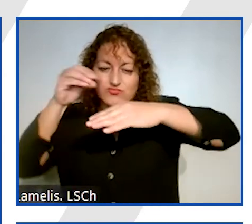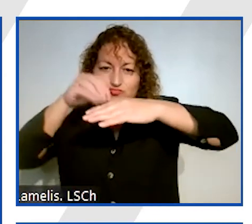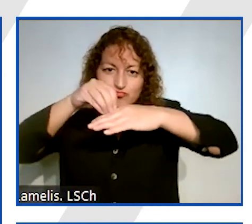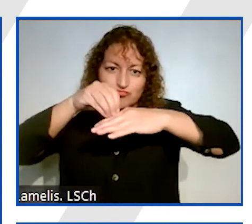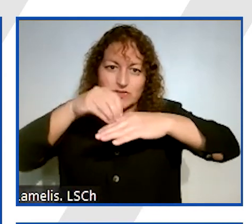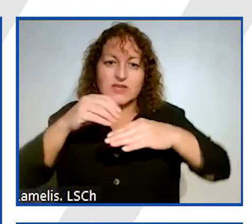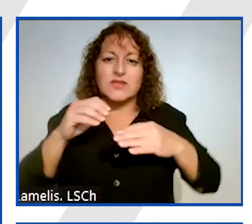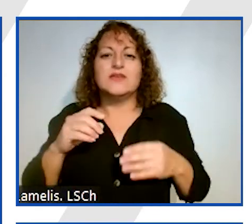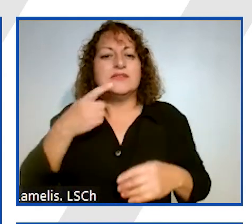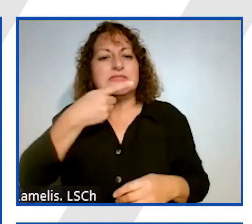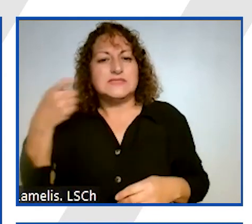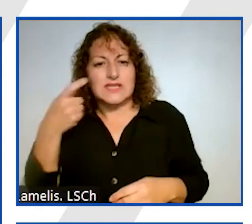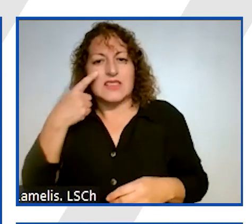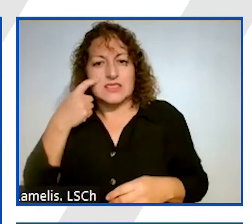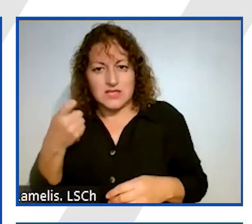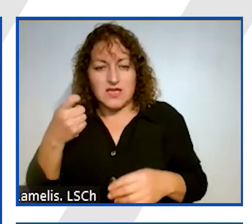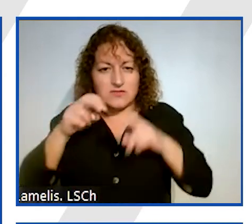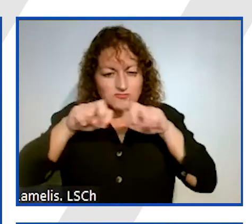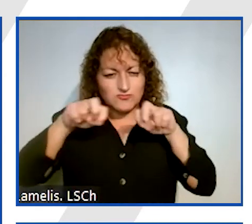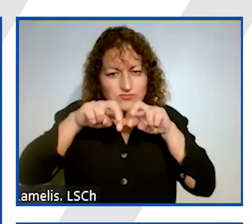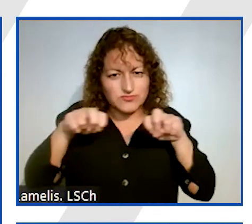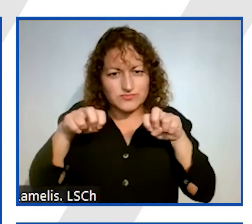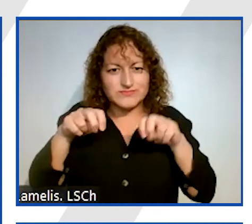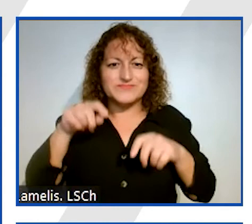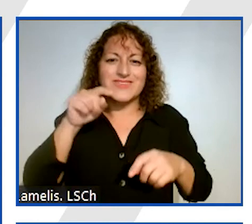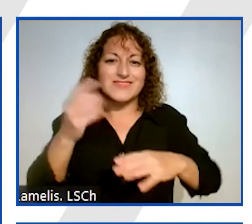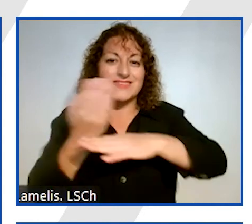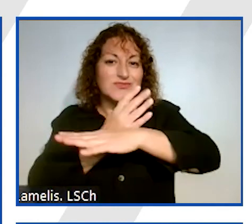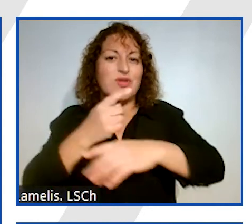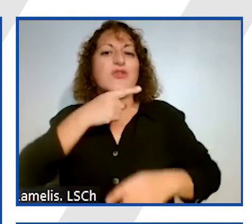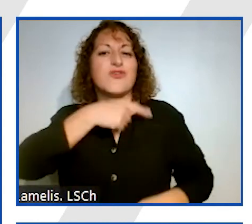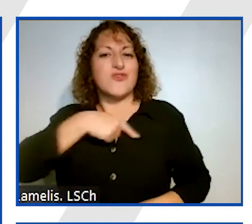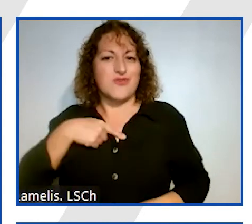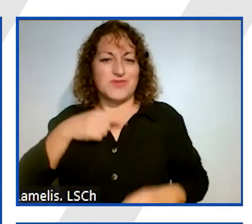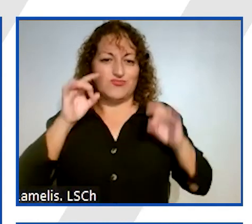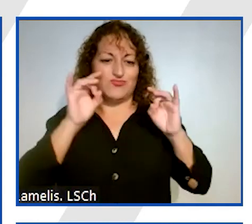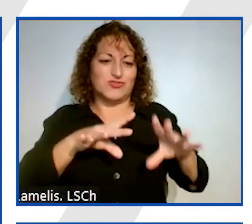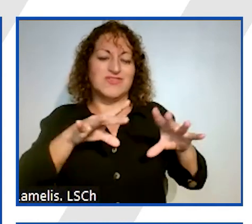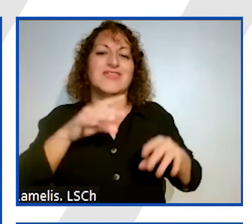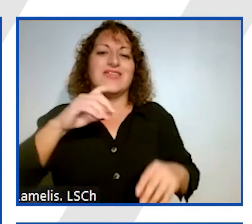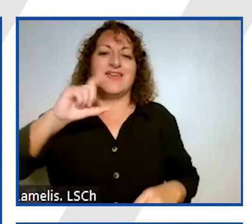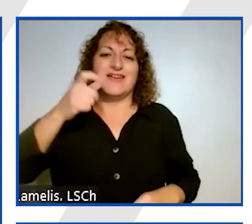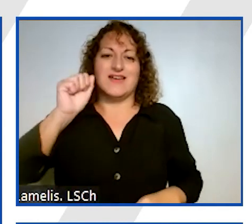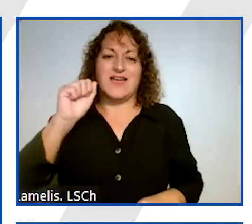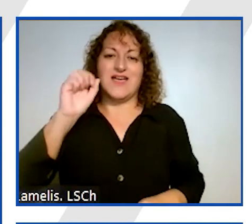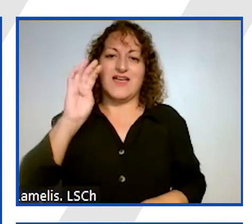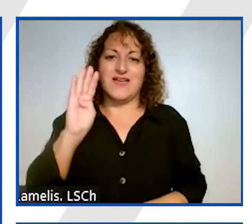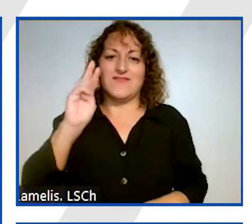100 días, creo. Este se llamaba Gabriela, por Gabriela Mistral, y si se dan cuenta, cerca de